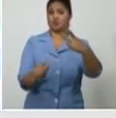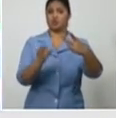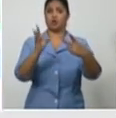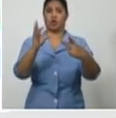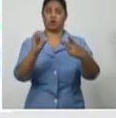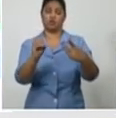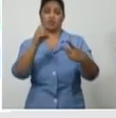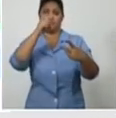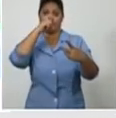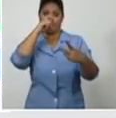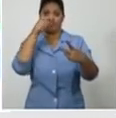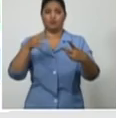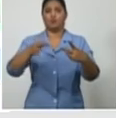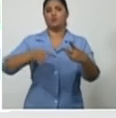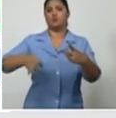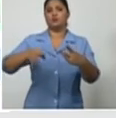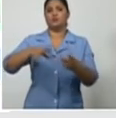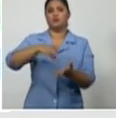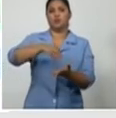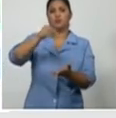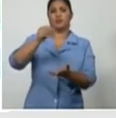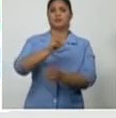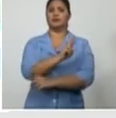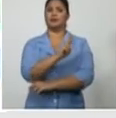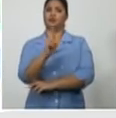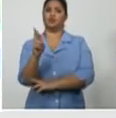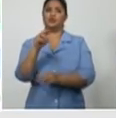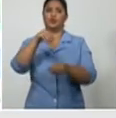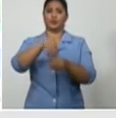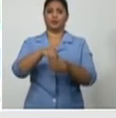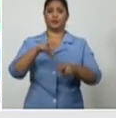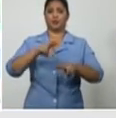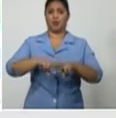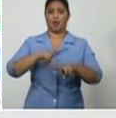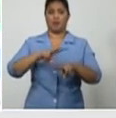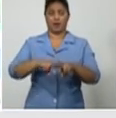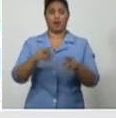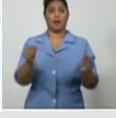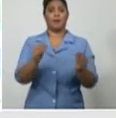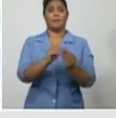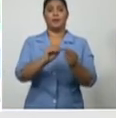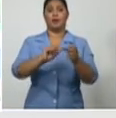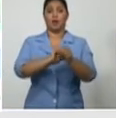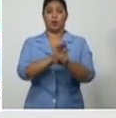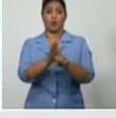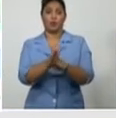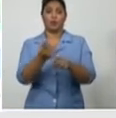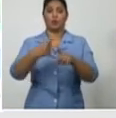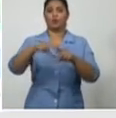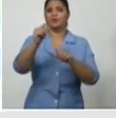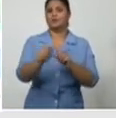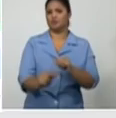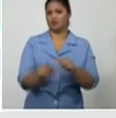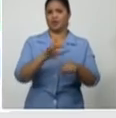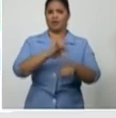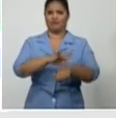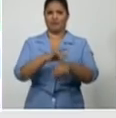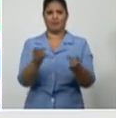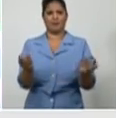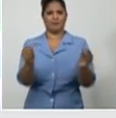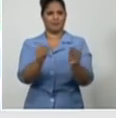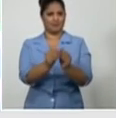en La Habana, con contacto de caso confirmado ya previamente y con antecedentes